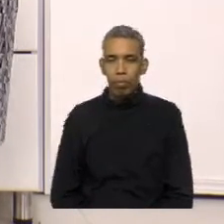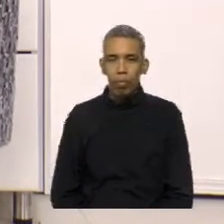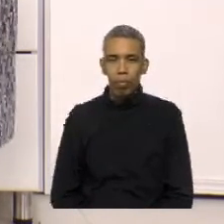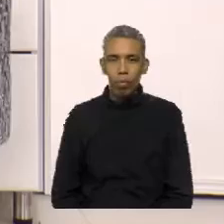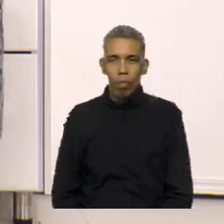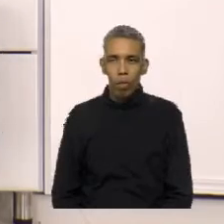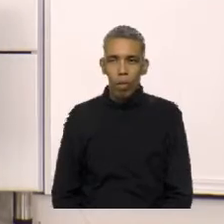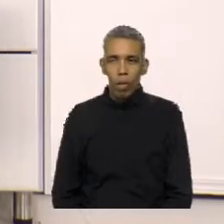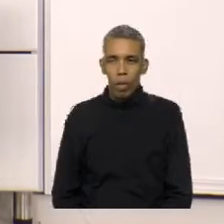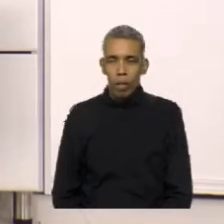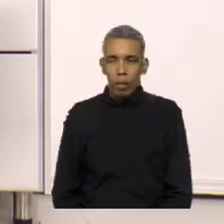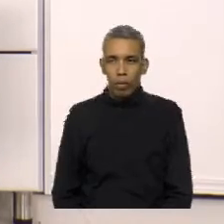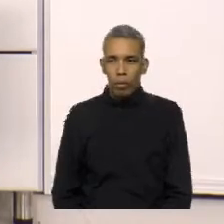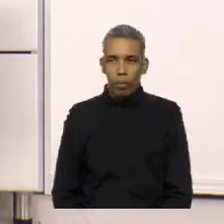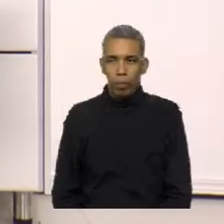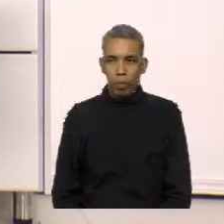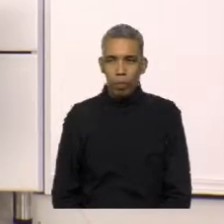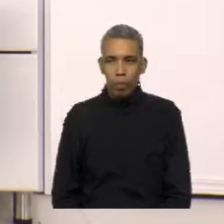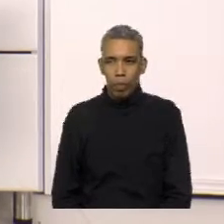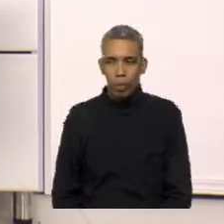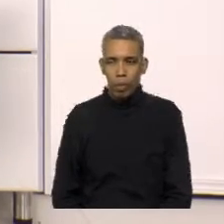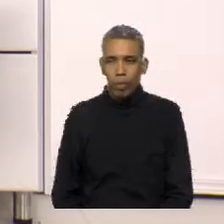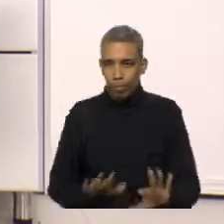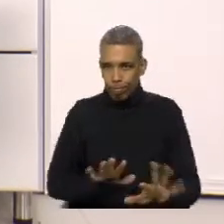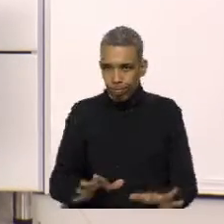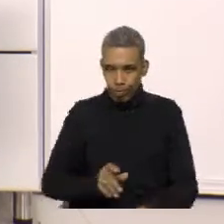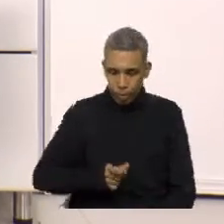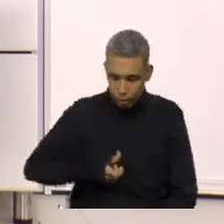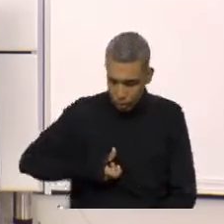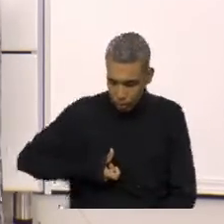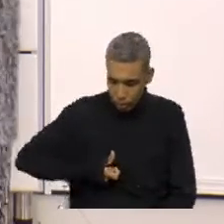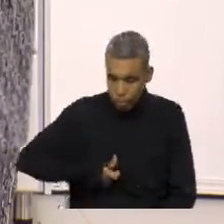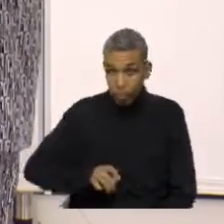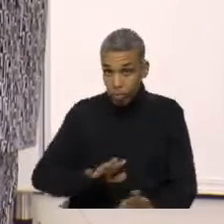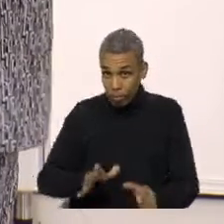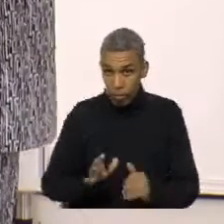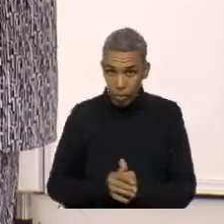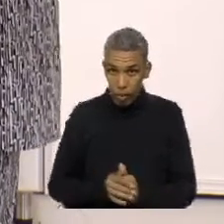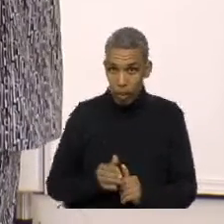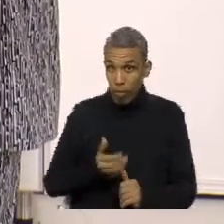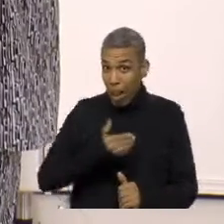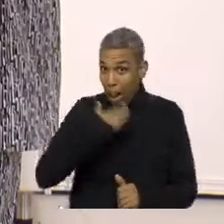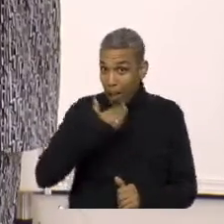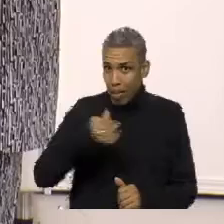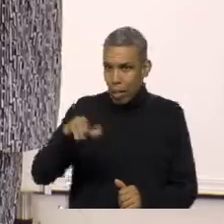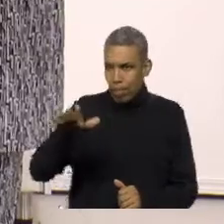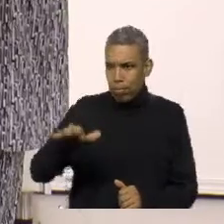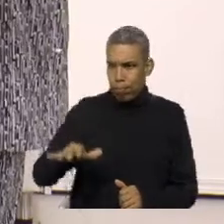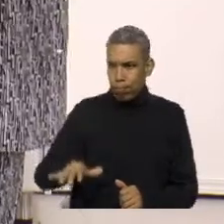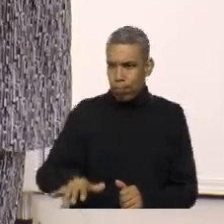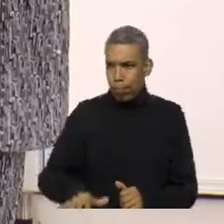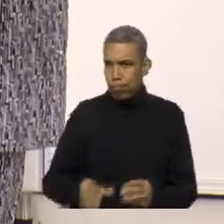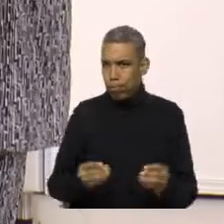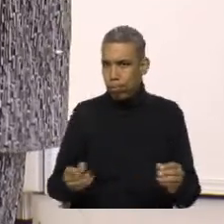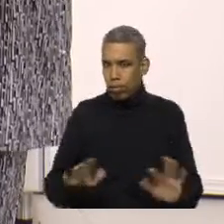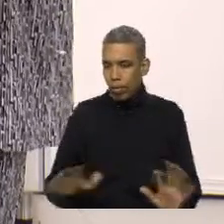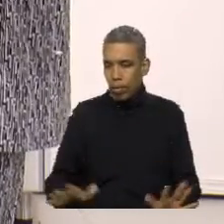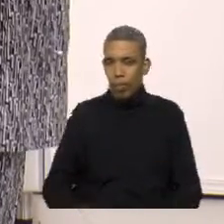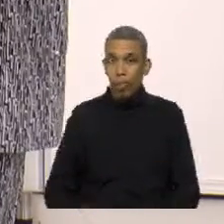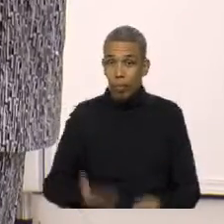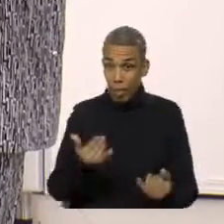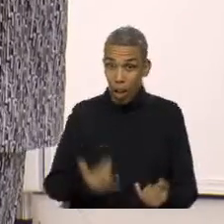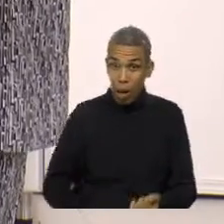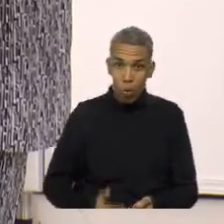Permítame, voy a partir. Acá tenemos ya los camarones, ya están fritos. Vamos a partir acá un limón